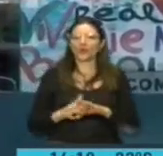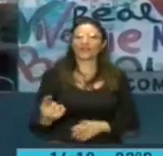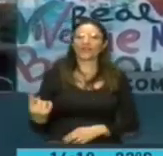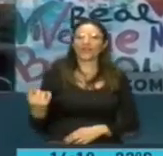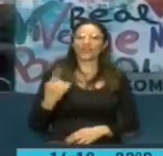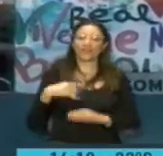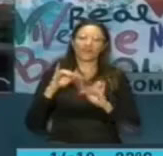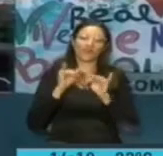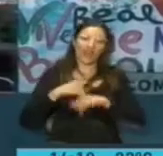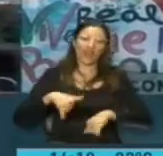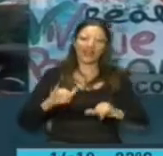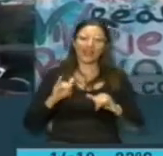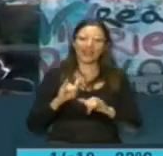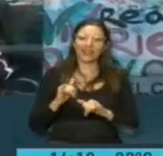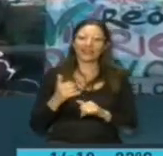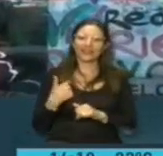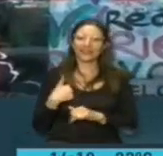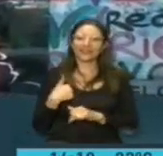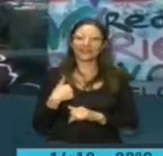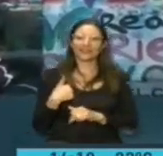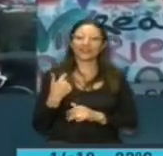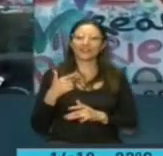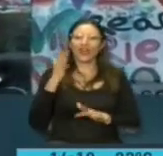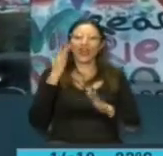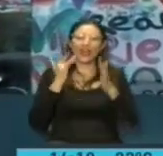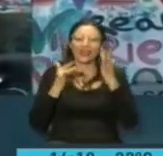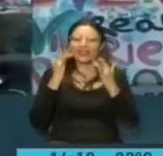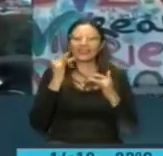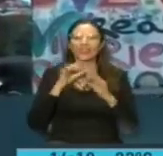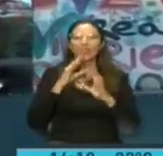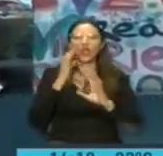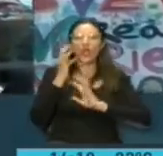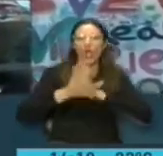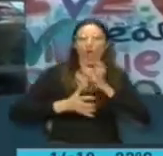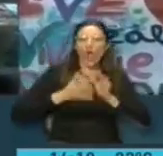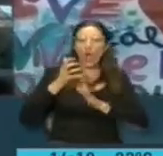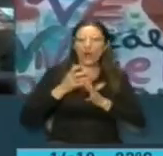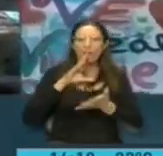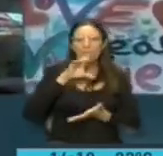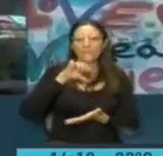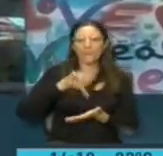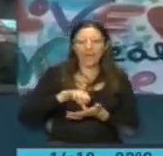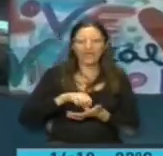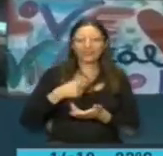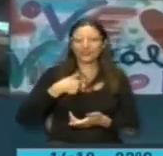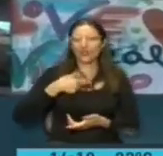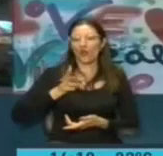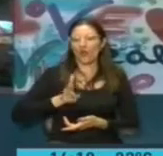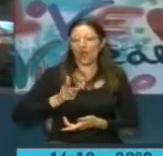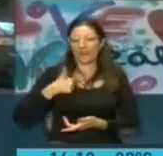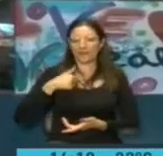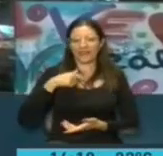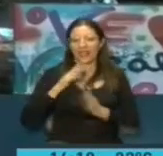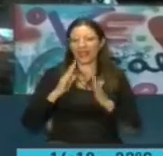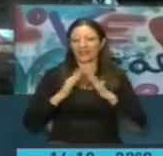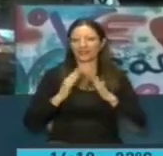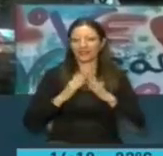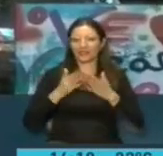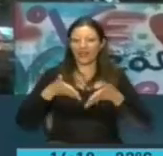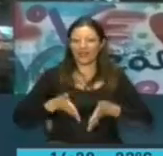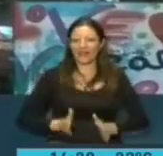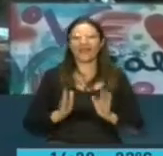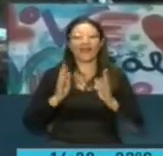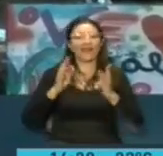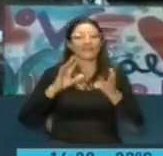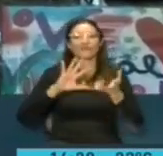feliz, feliz de que acá me hayan bautizado como el artista del amor y el color en Uruguay, mi país hogar. Y este es el lugar donde nació el arte